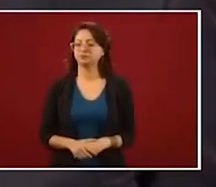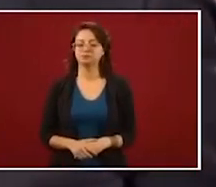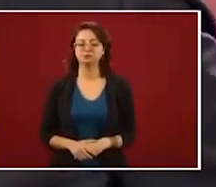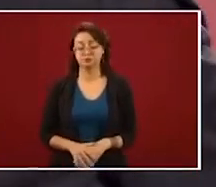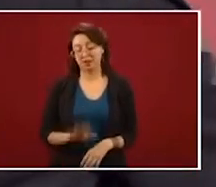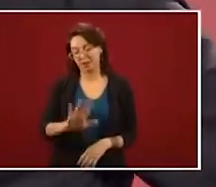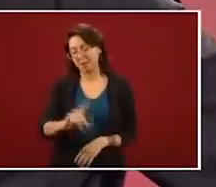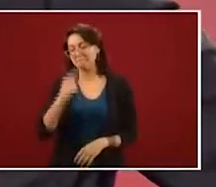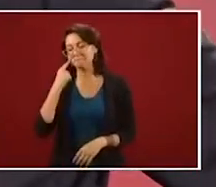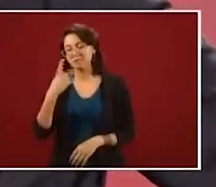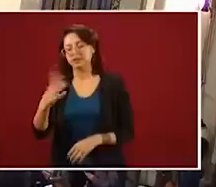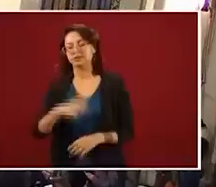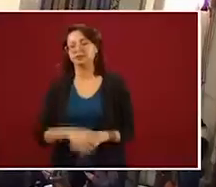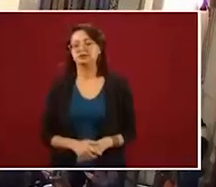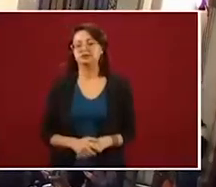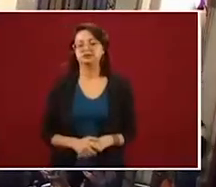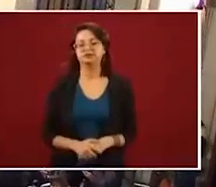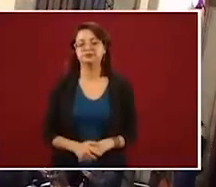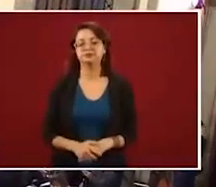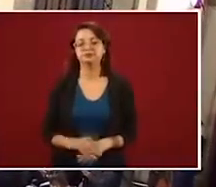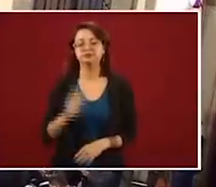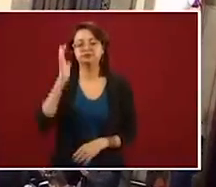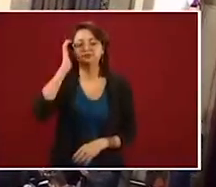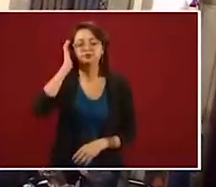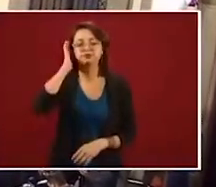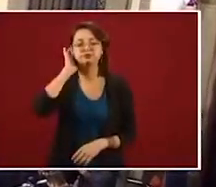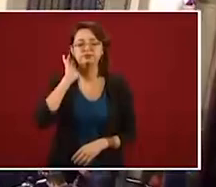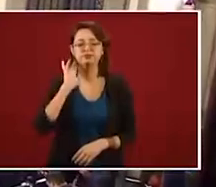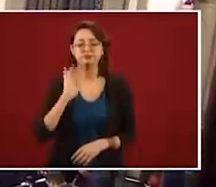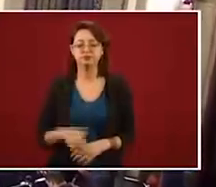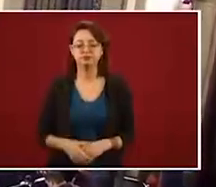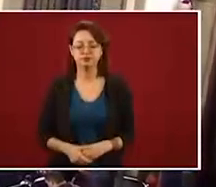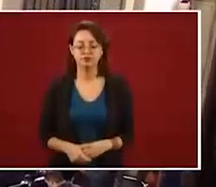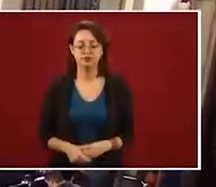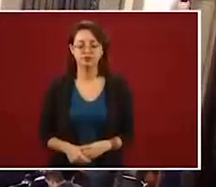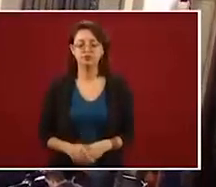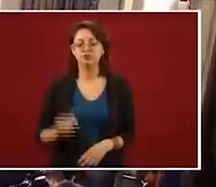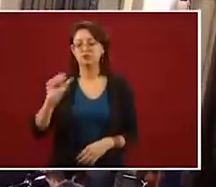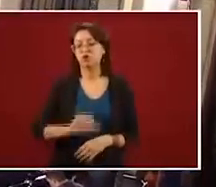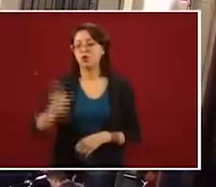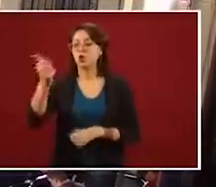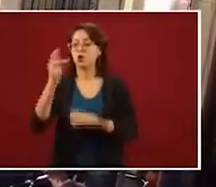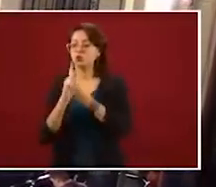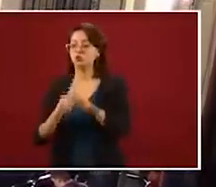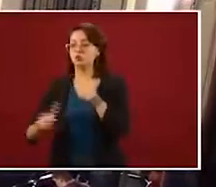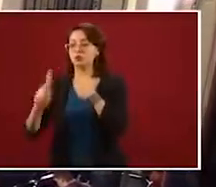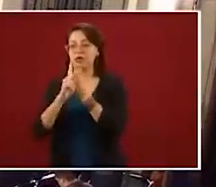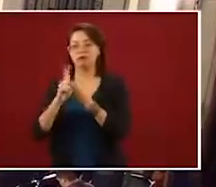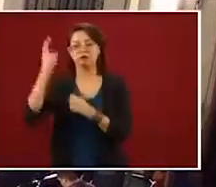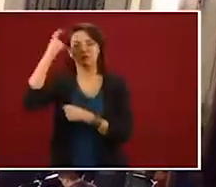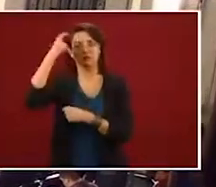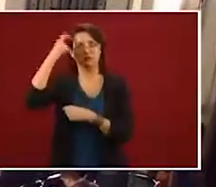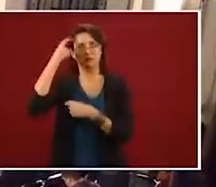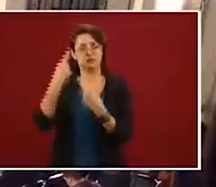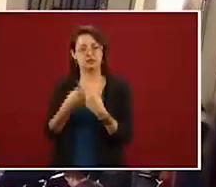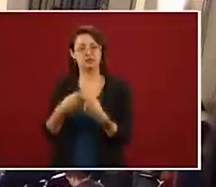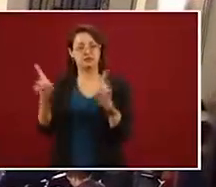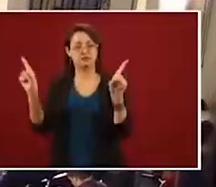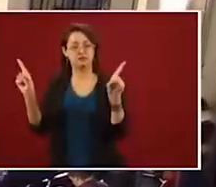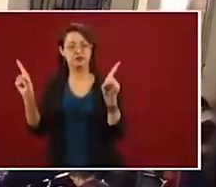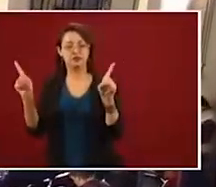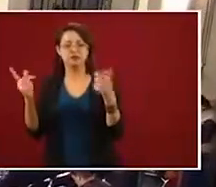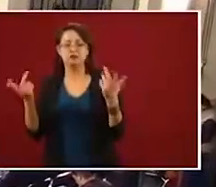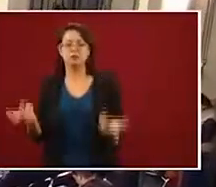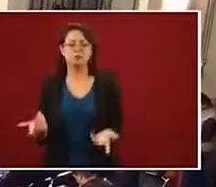países y también cuando gobernaban con otra mentalidad, pues esto no